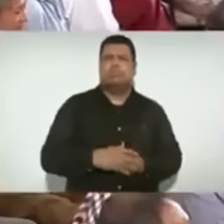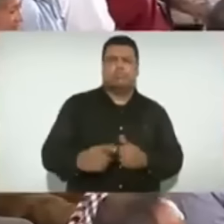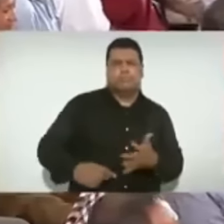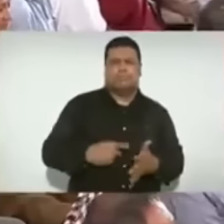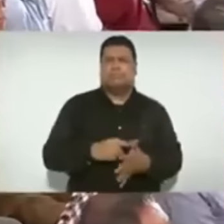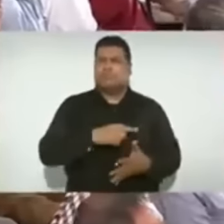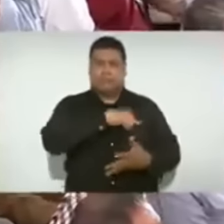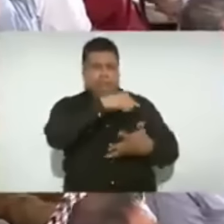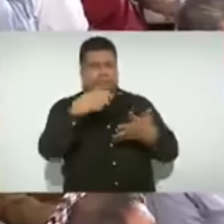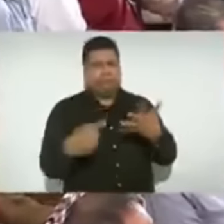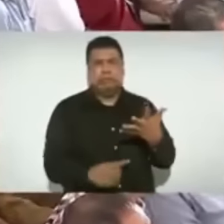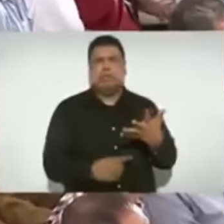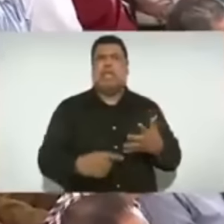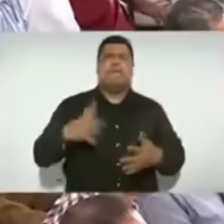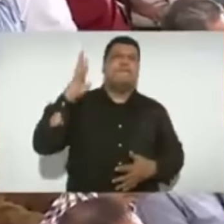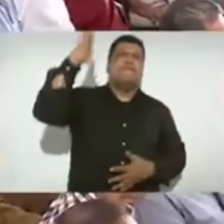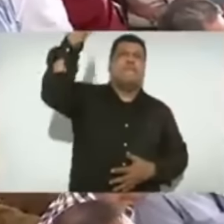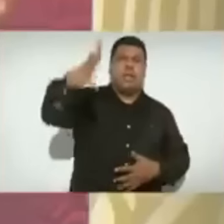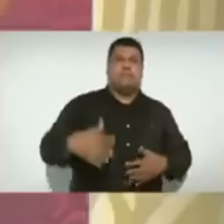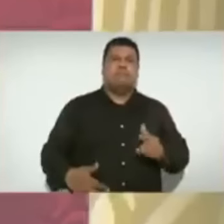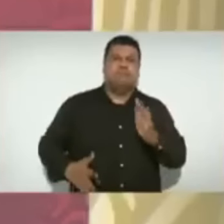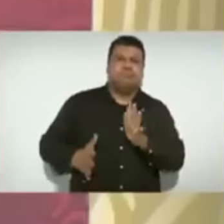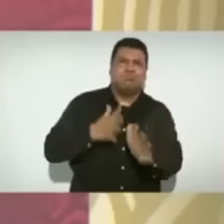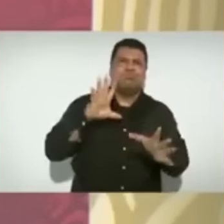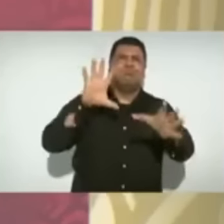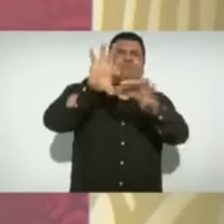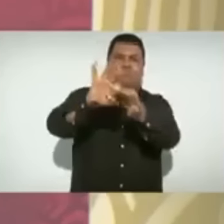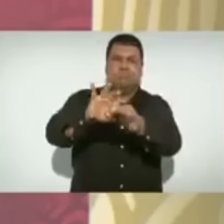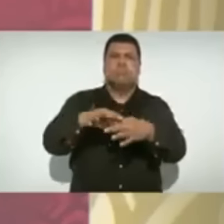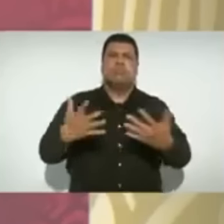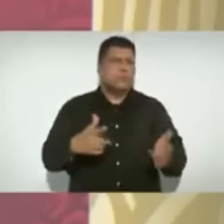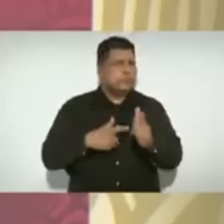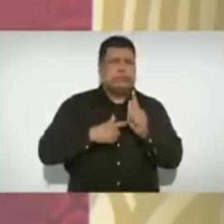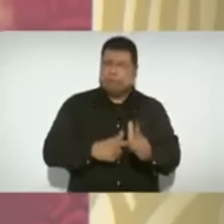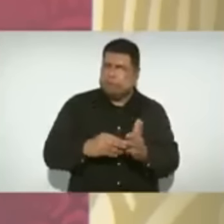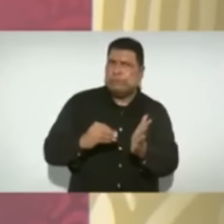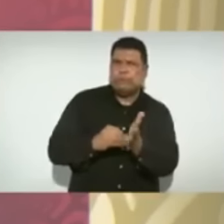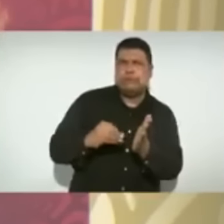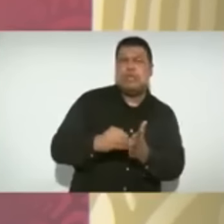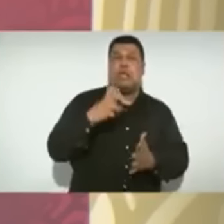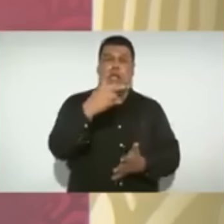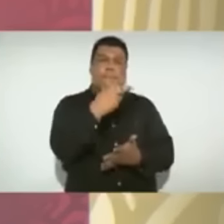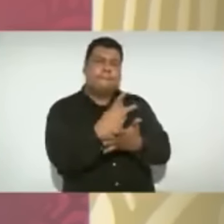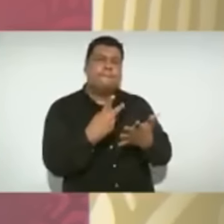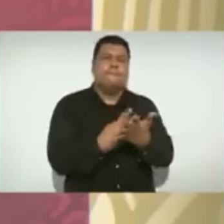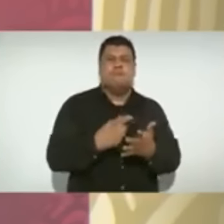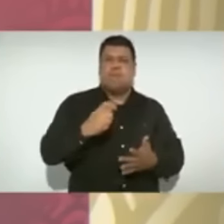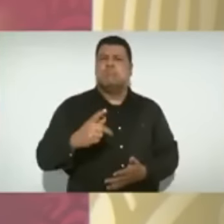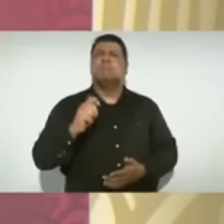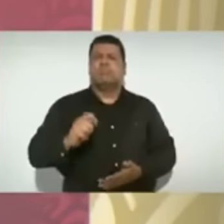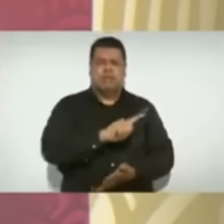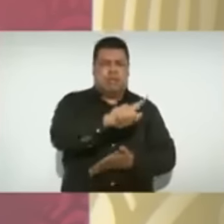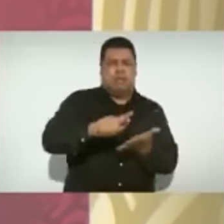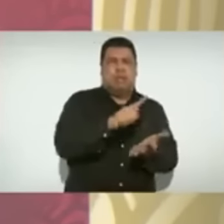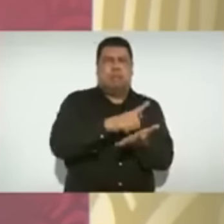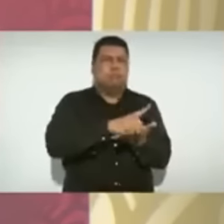Jóvenes Construyendo el Futuro. Y todos esos programas además pasan a ser derechos. porque